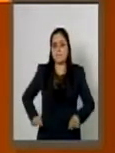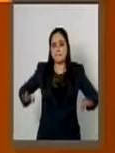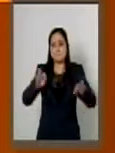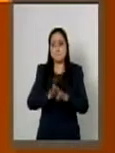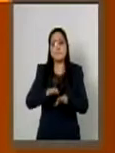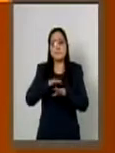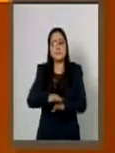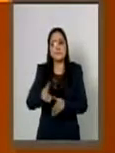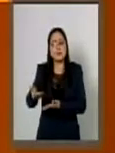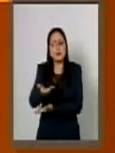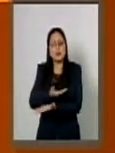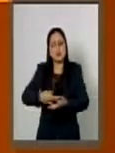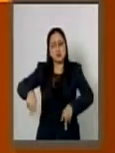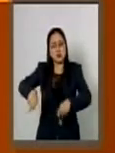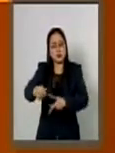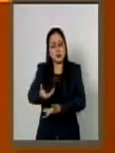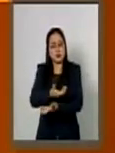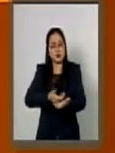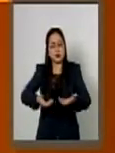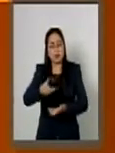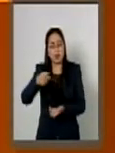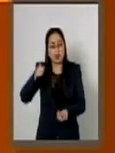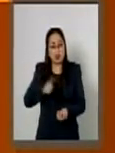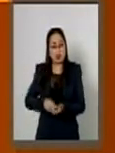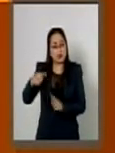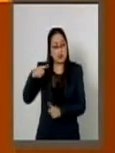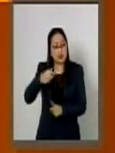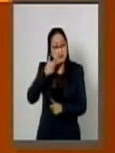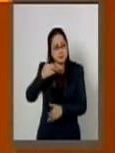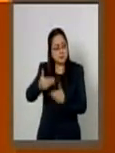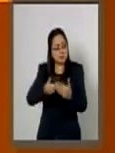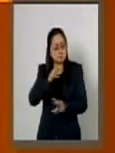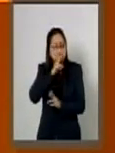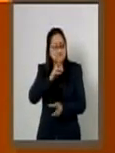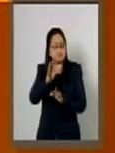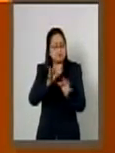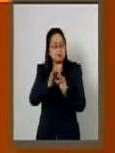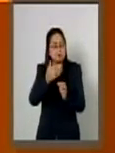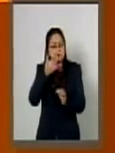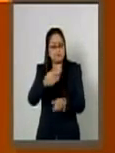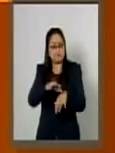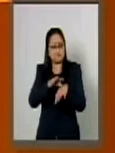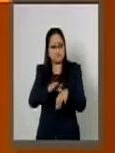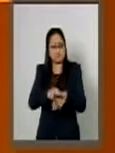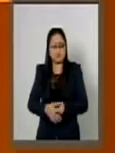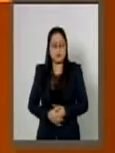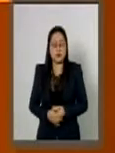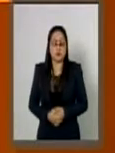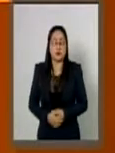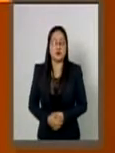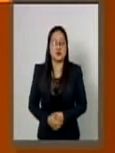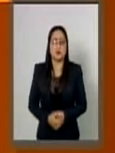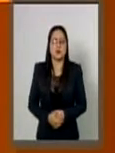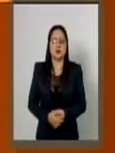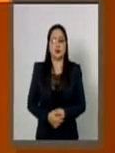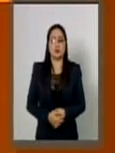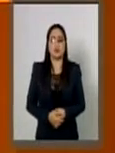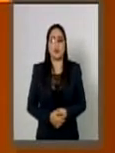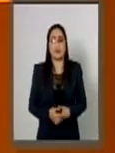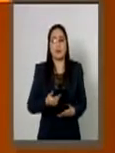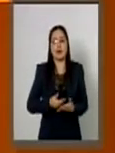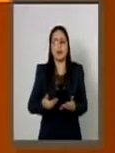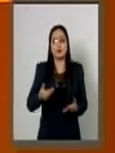su constitución y funcionamiento ha dado resultados tangibles. Hoy, frente